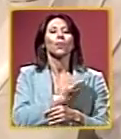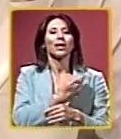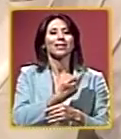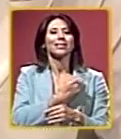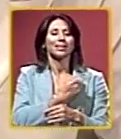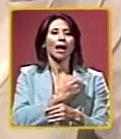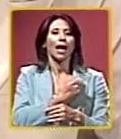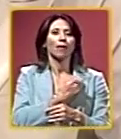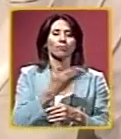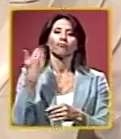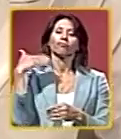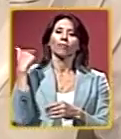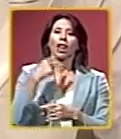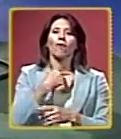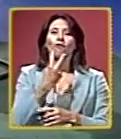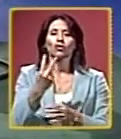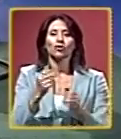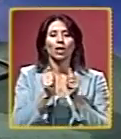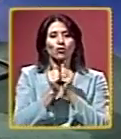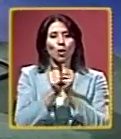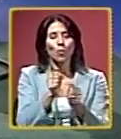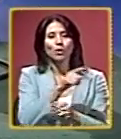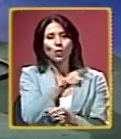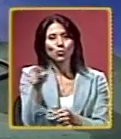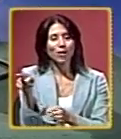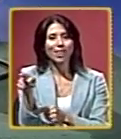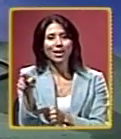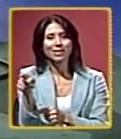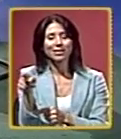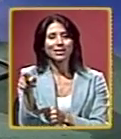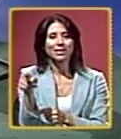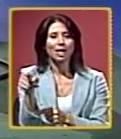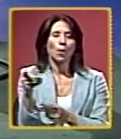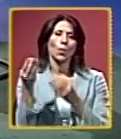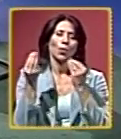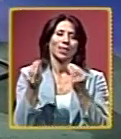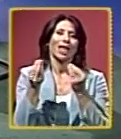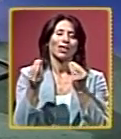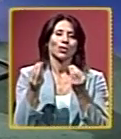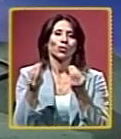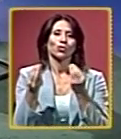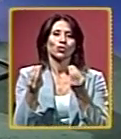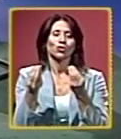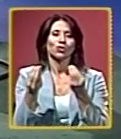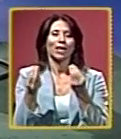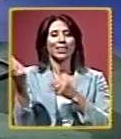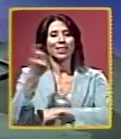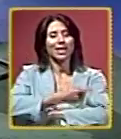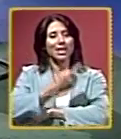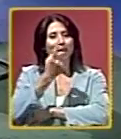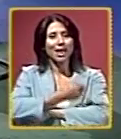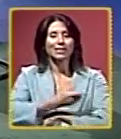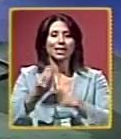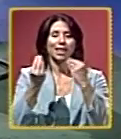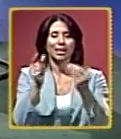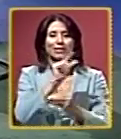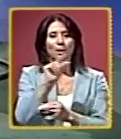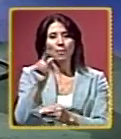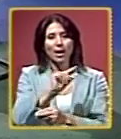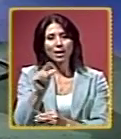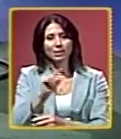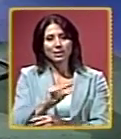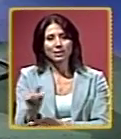a quien fue la voz que los acompañó a ustedes por tantos días y tantas semanas.